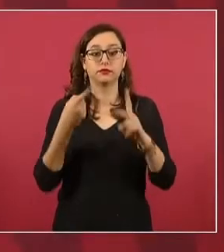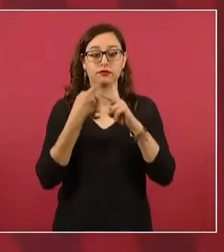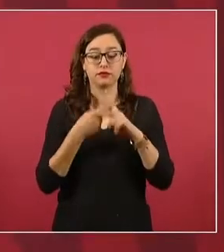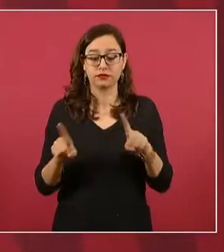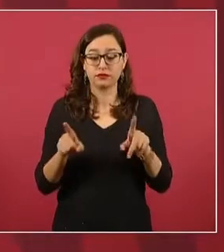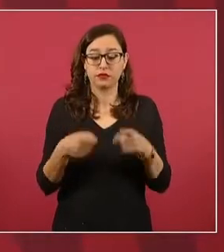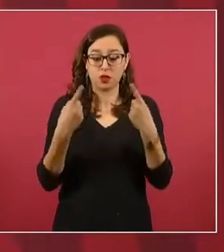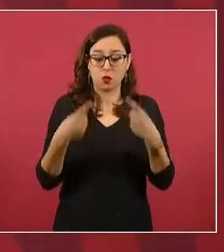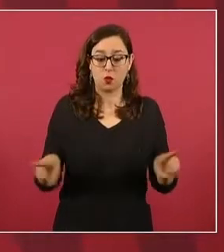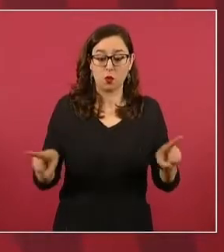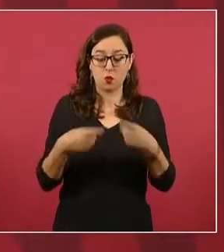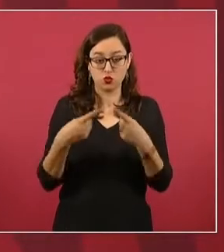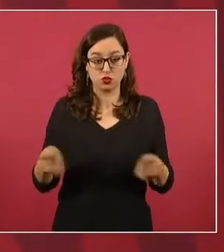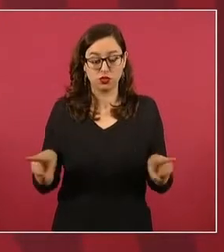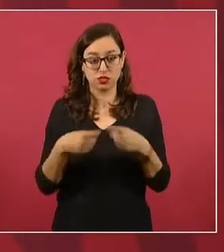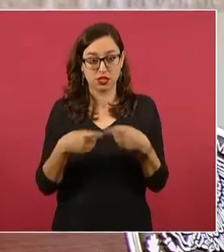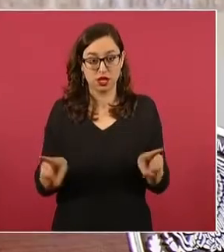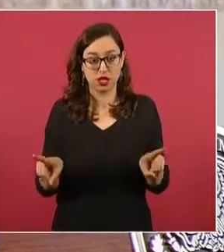antes y después del grito,